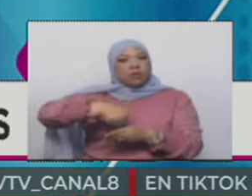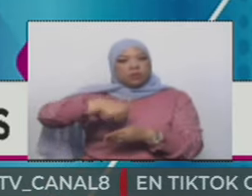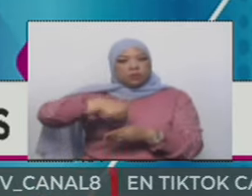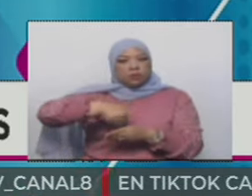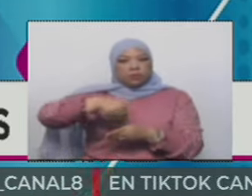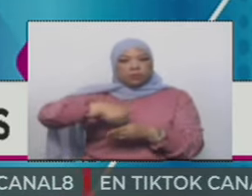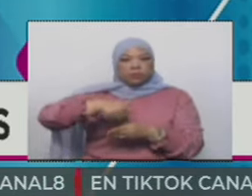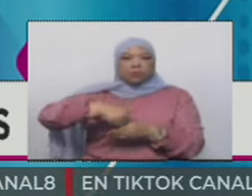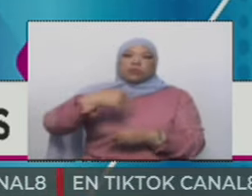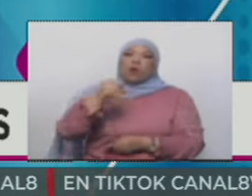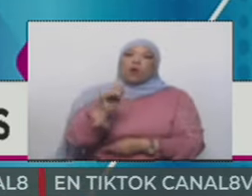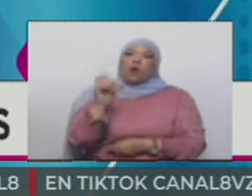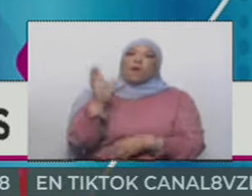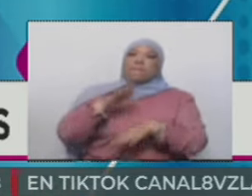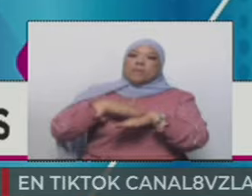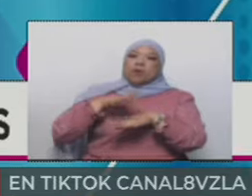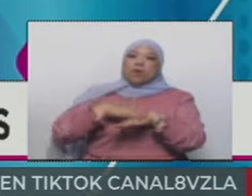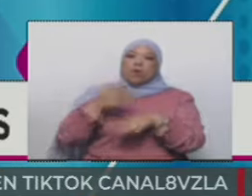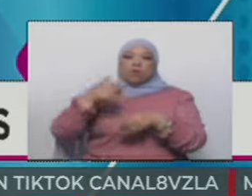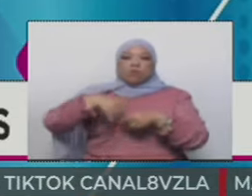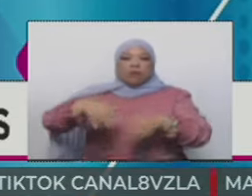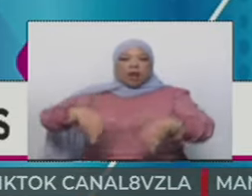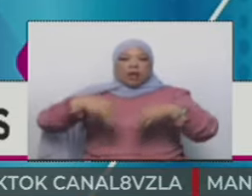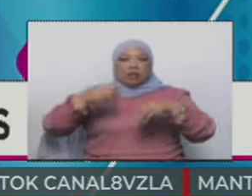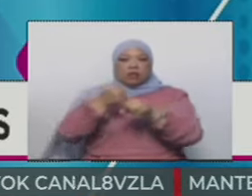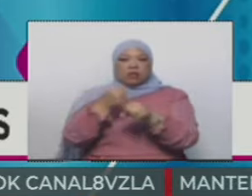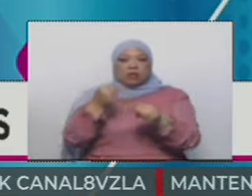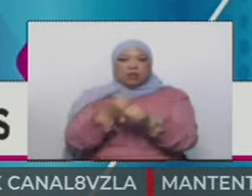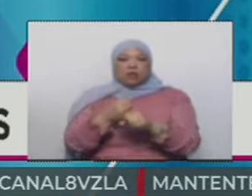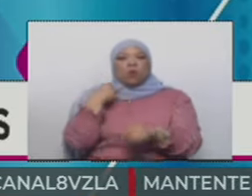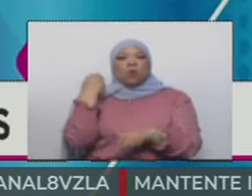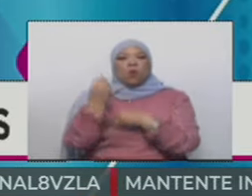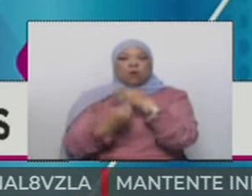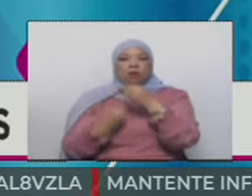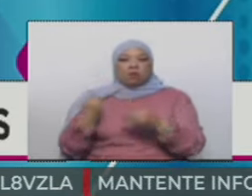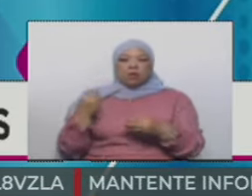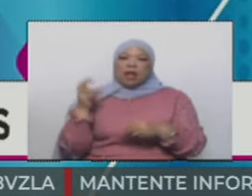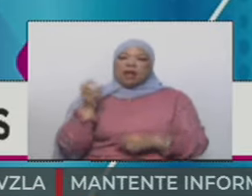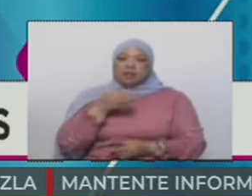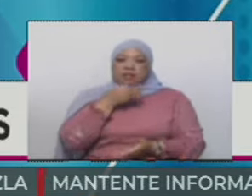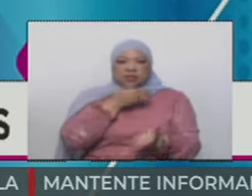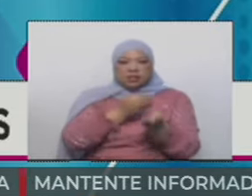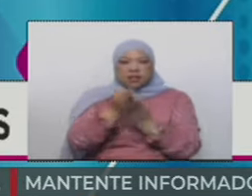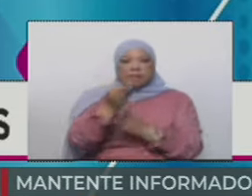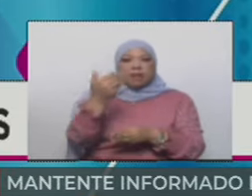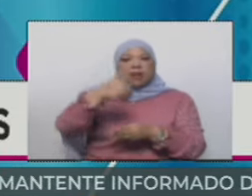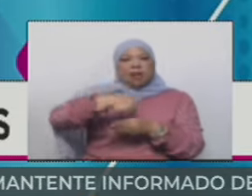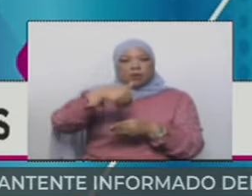Cuando hay elecciones convocamos a votar y a ganar, y ganamos, siempre ganamos.